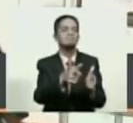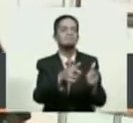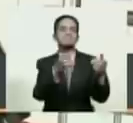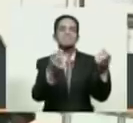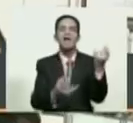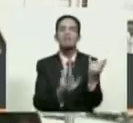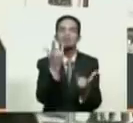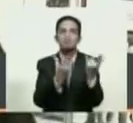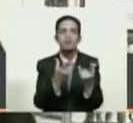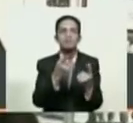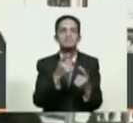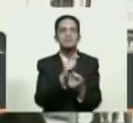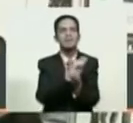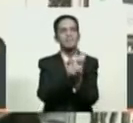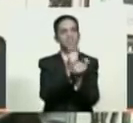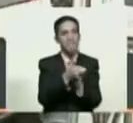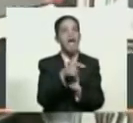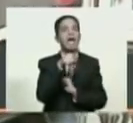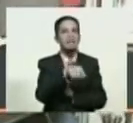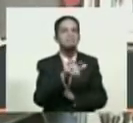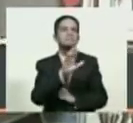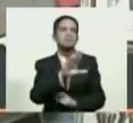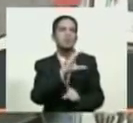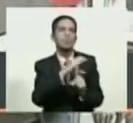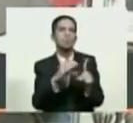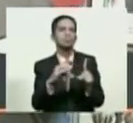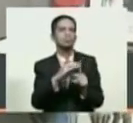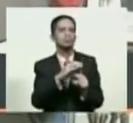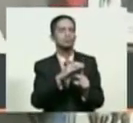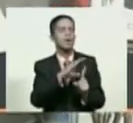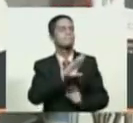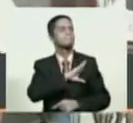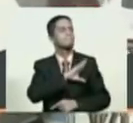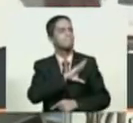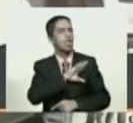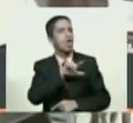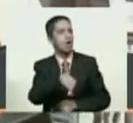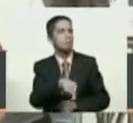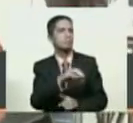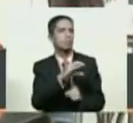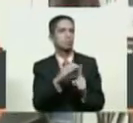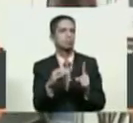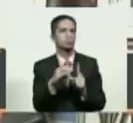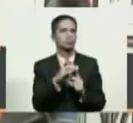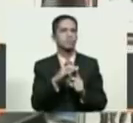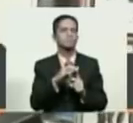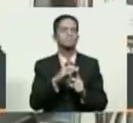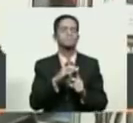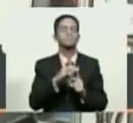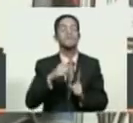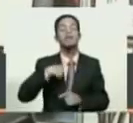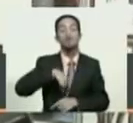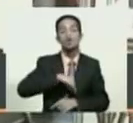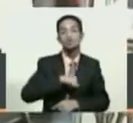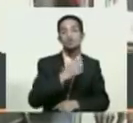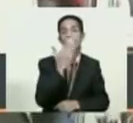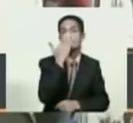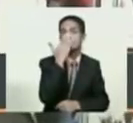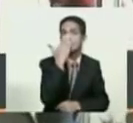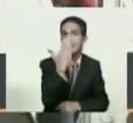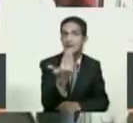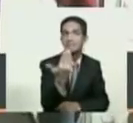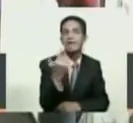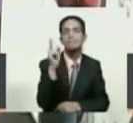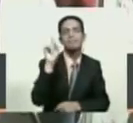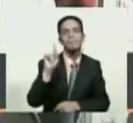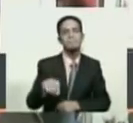es la cultura, o es parte de la expresión de las culturas. Así que nosotros, frente a eso, hacemos también un